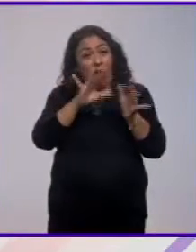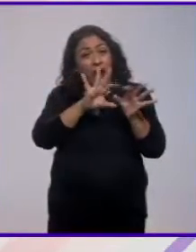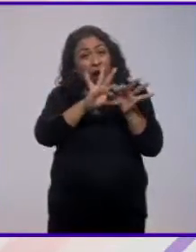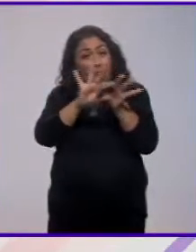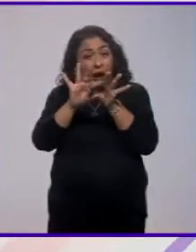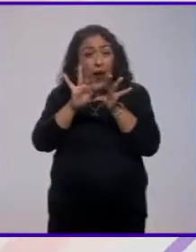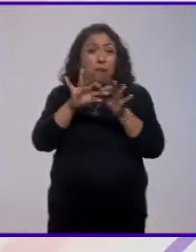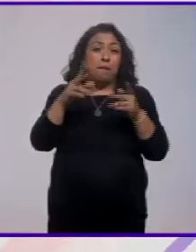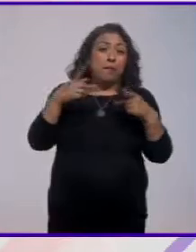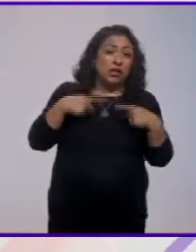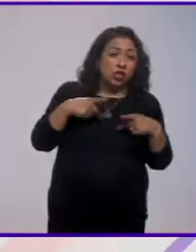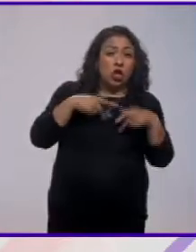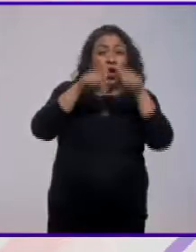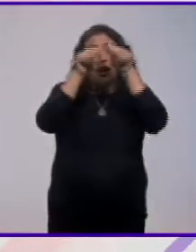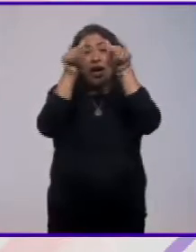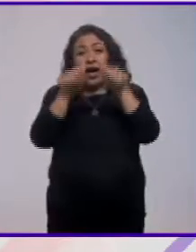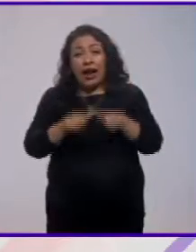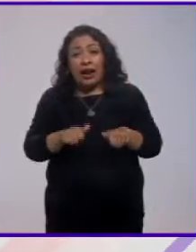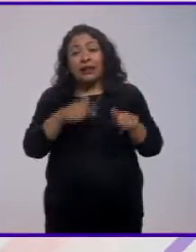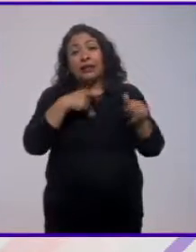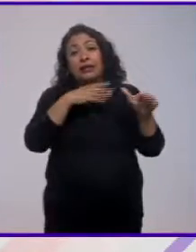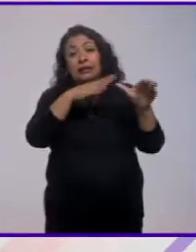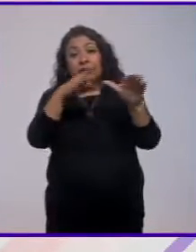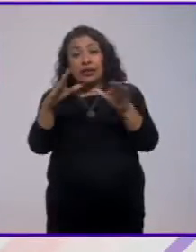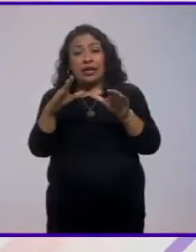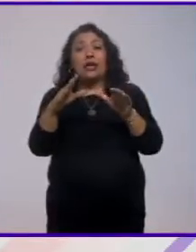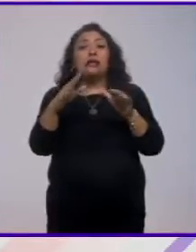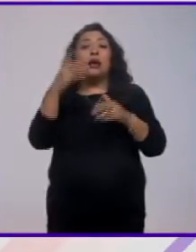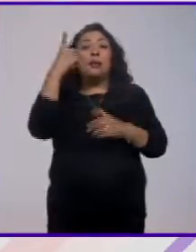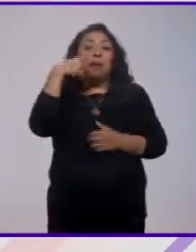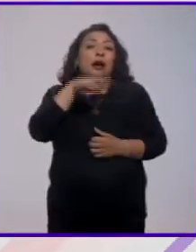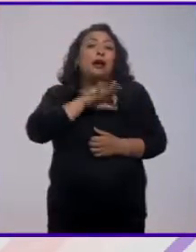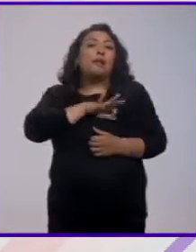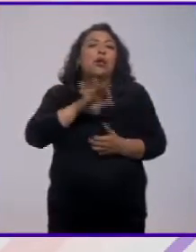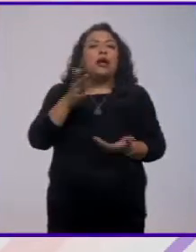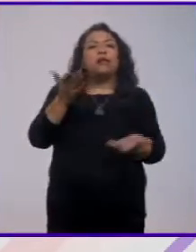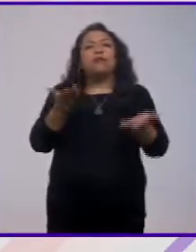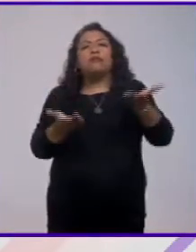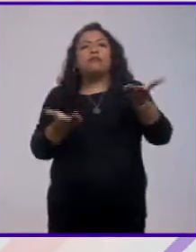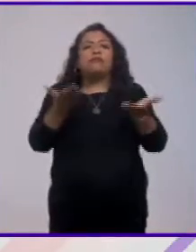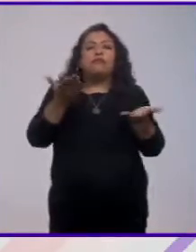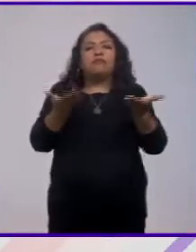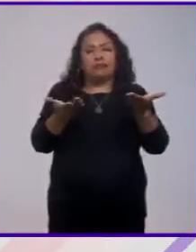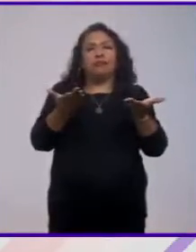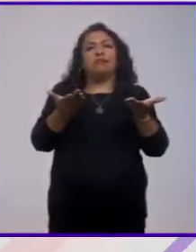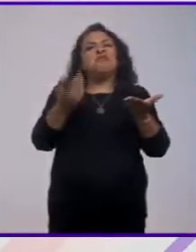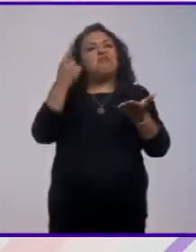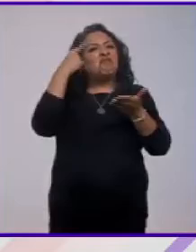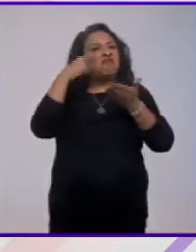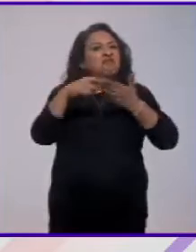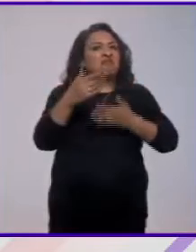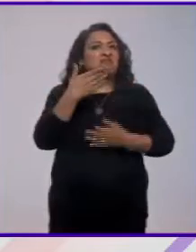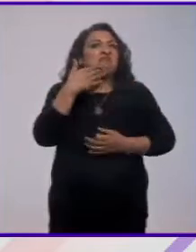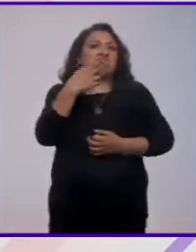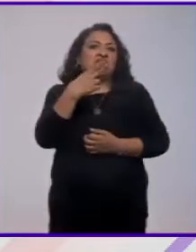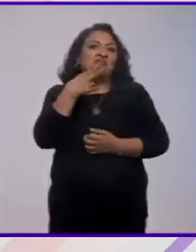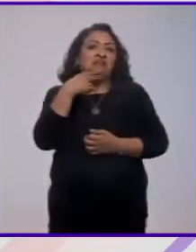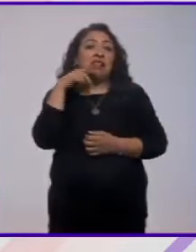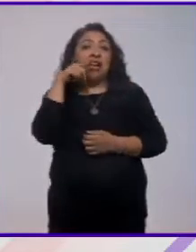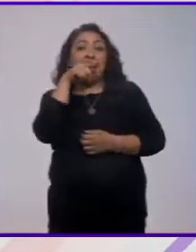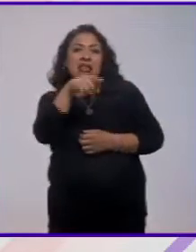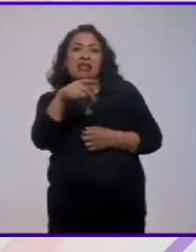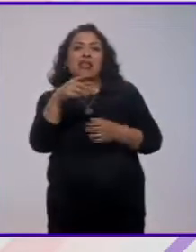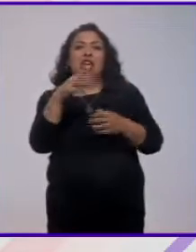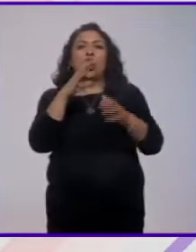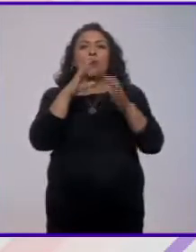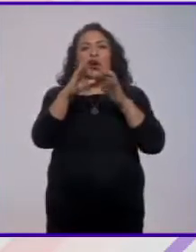público, artistas y la academia intermedia para poder mediar un poco varias cosas, yo creo que funcionaría muy bien. Y allí los medios